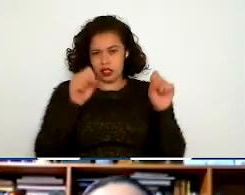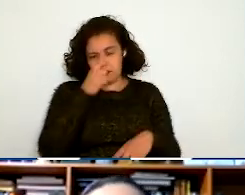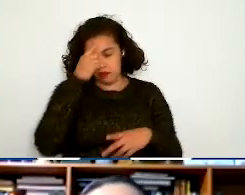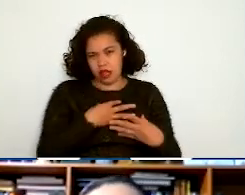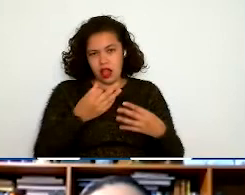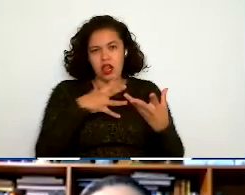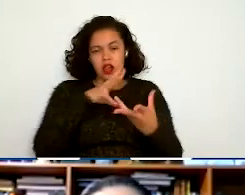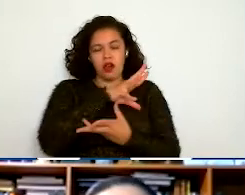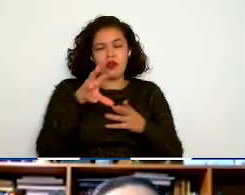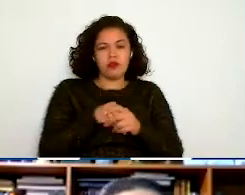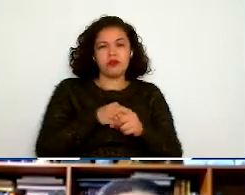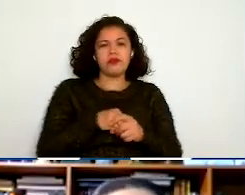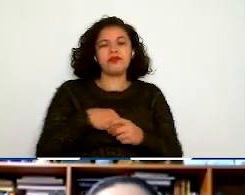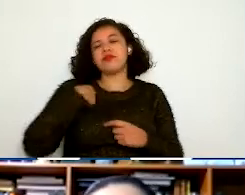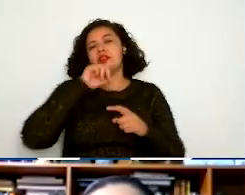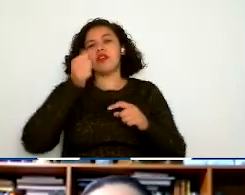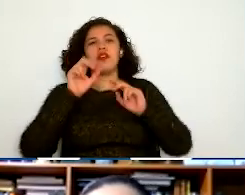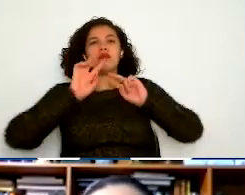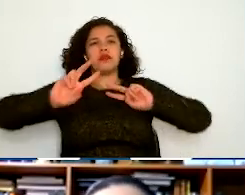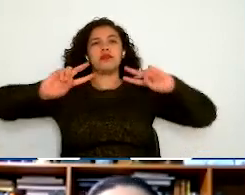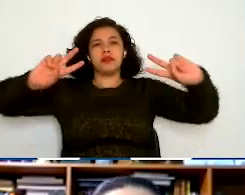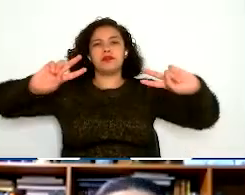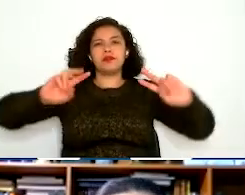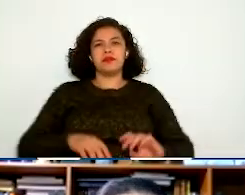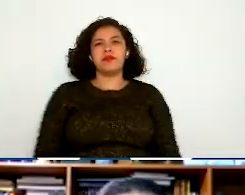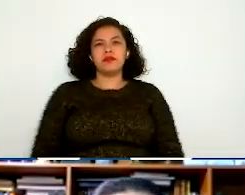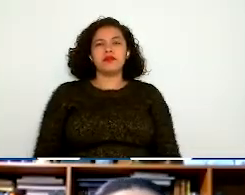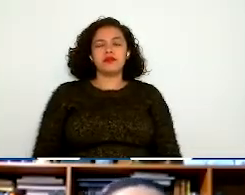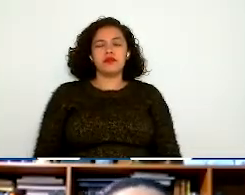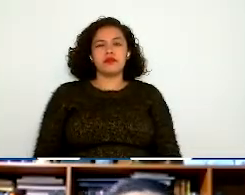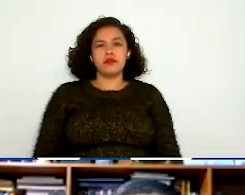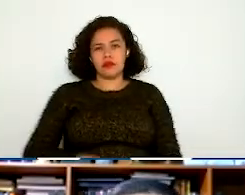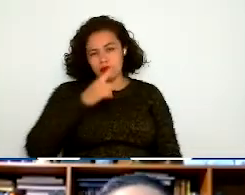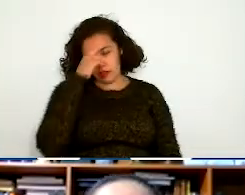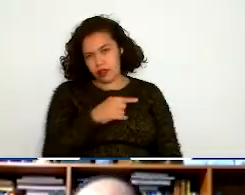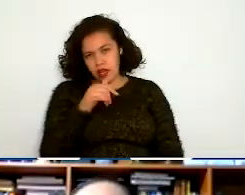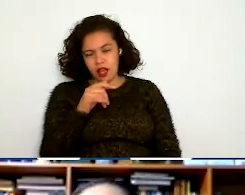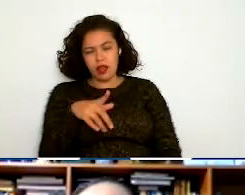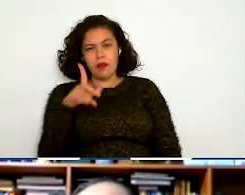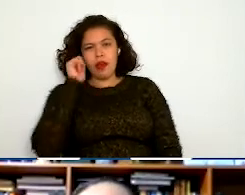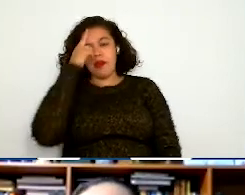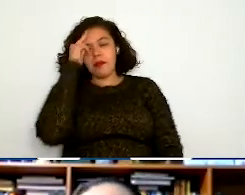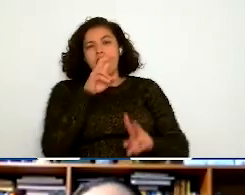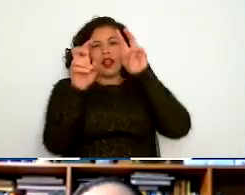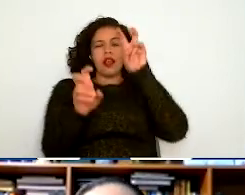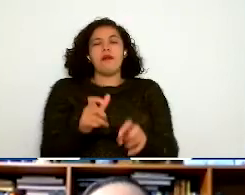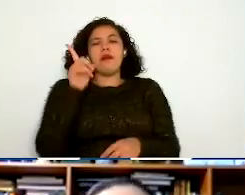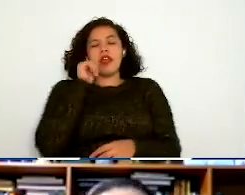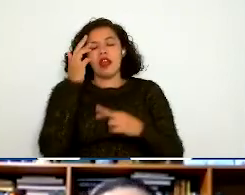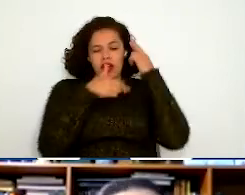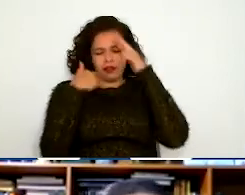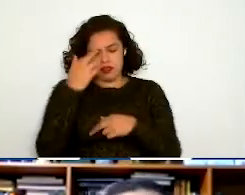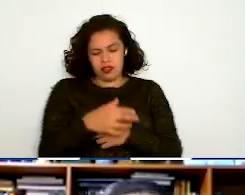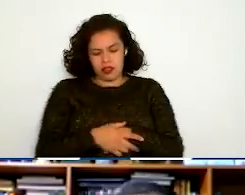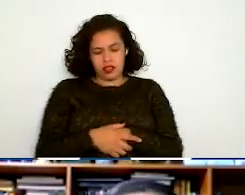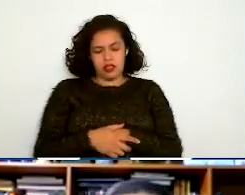integrado. Dejamos estos otros dos para el día de mañana porque se relacionan con los temas que vamos a ver mañana. Justo